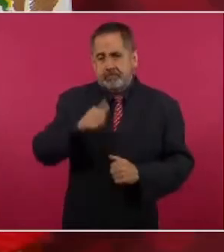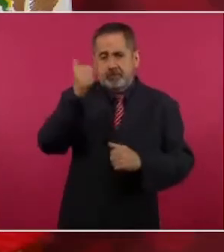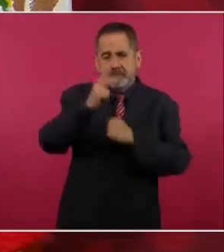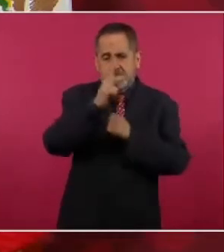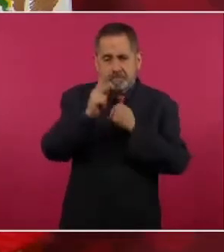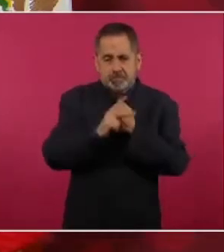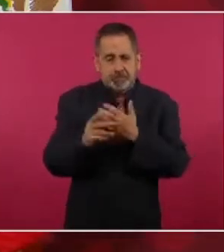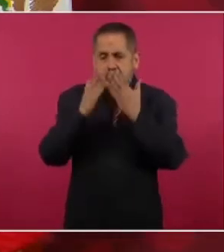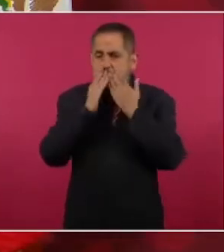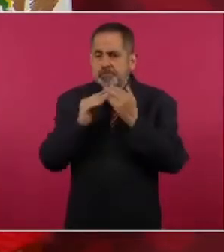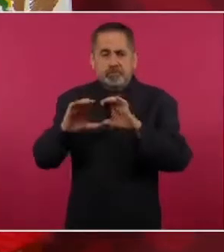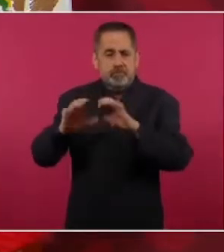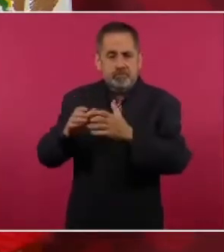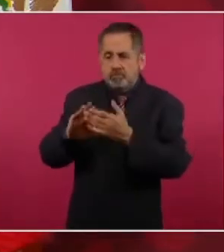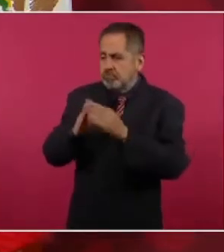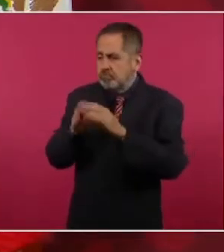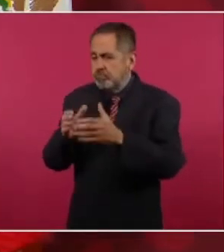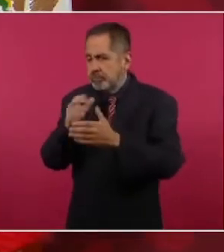vida comunitaria,